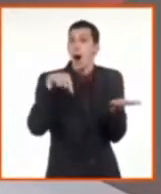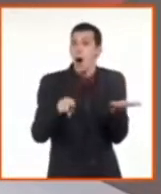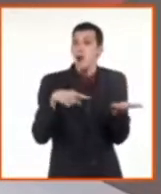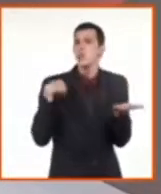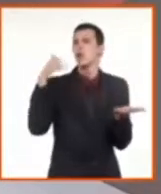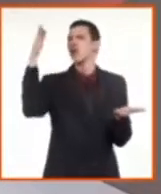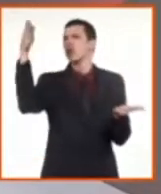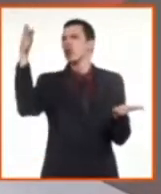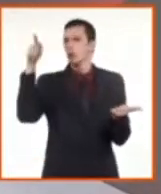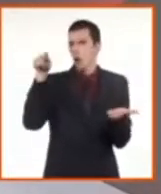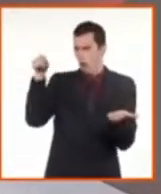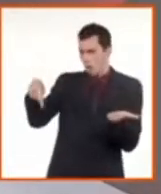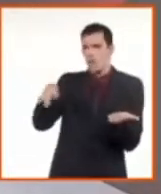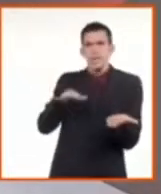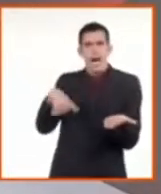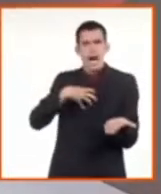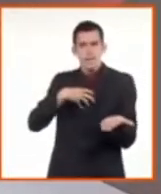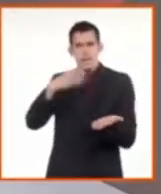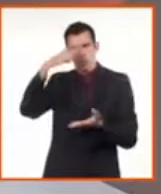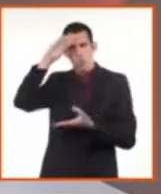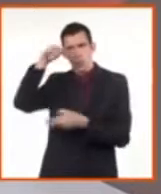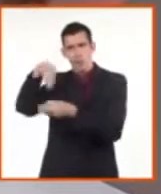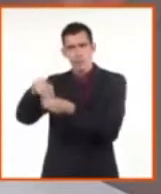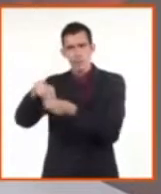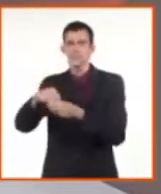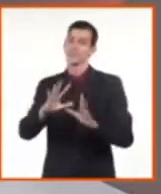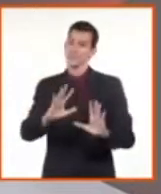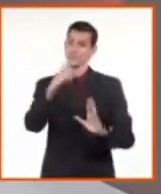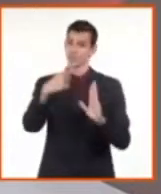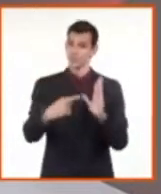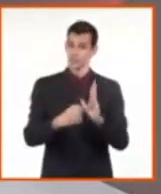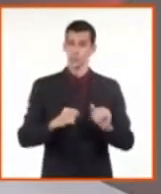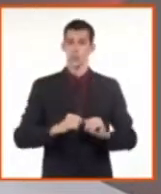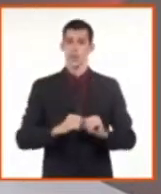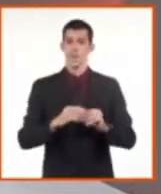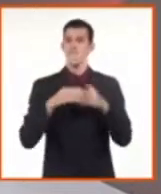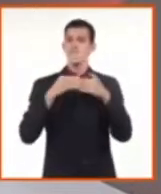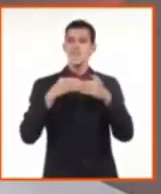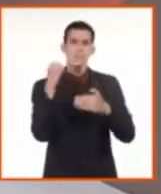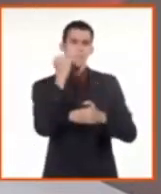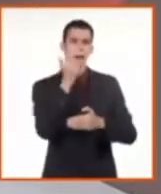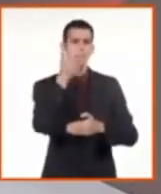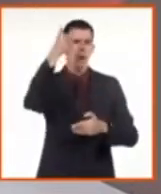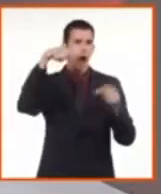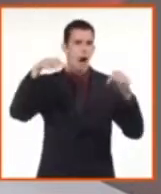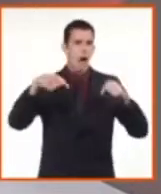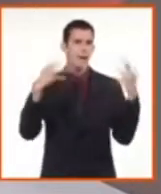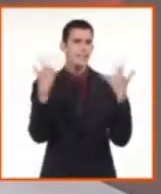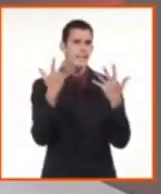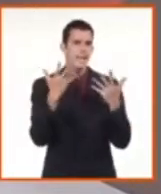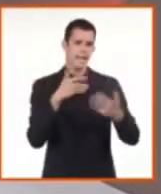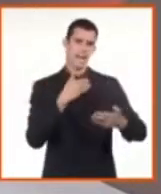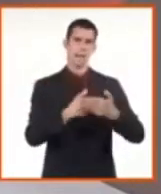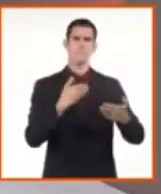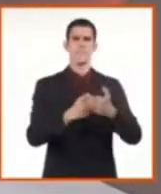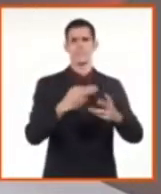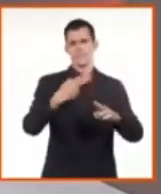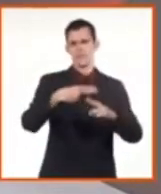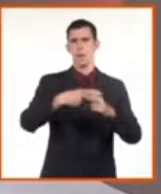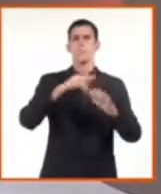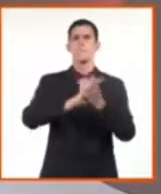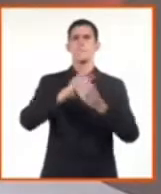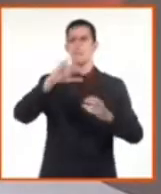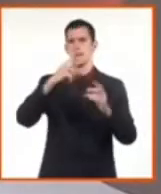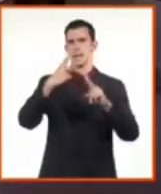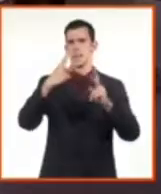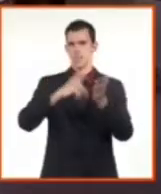tienen disposiciones más flexibles que en su funcionamiento que el resto de las empresas estatales que hoy hacen comercio